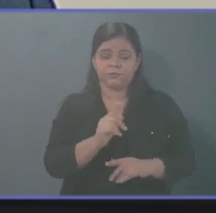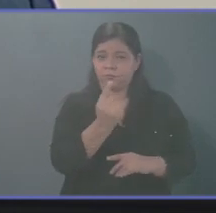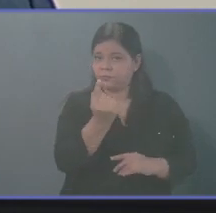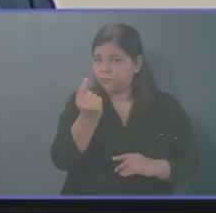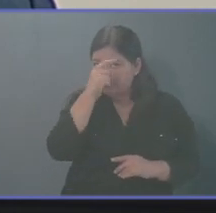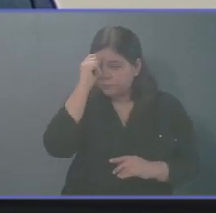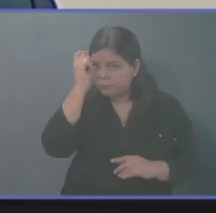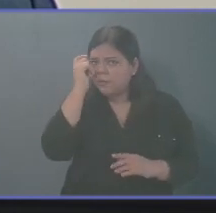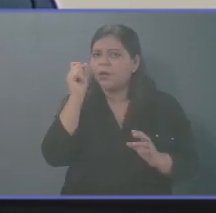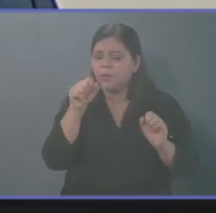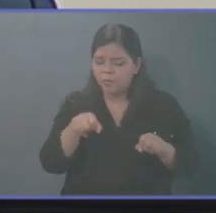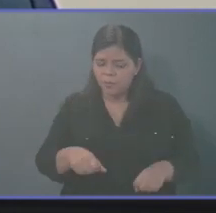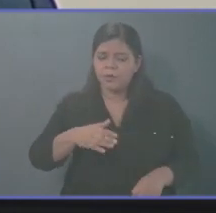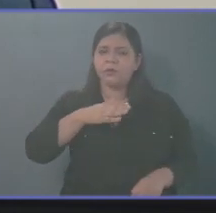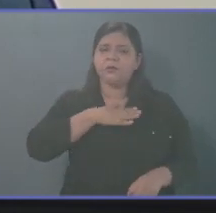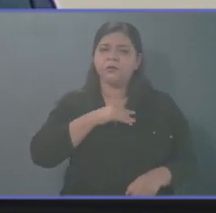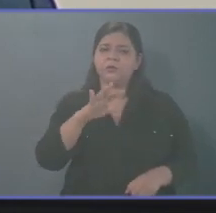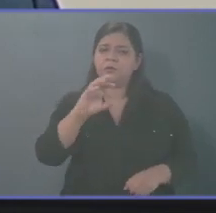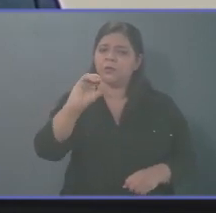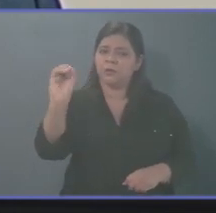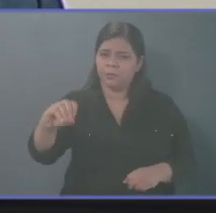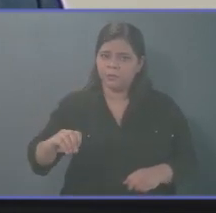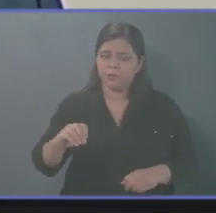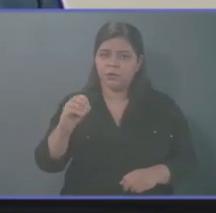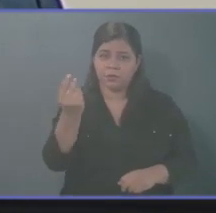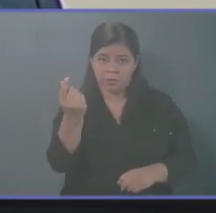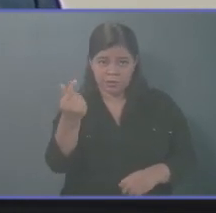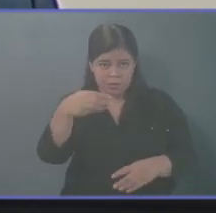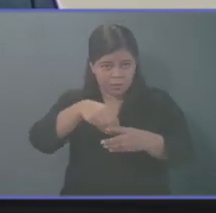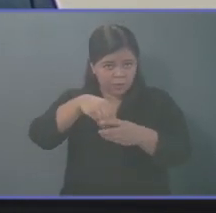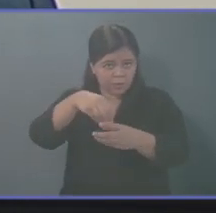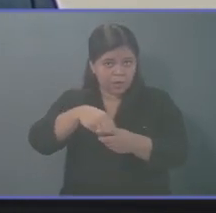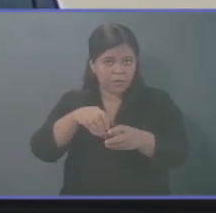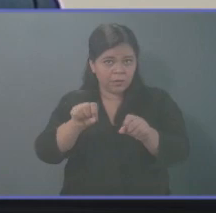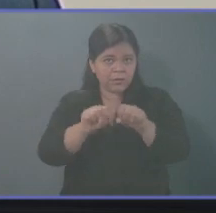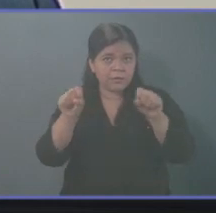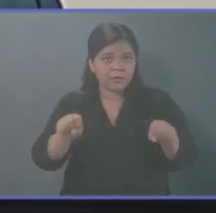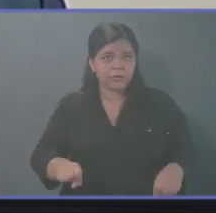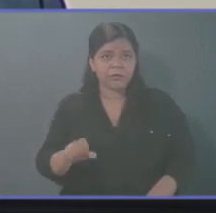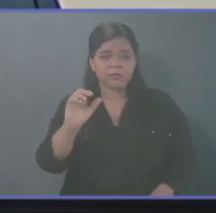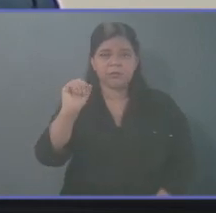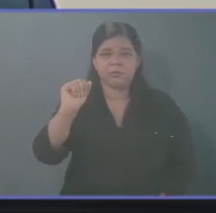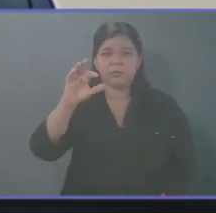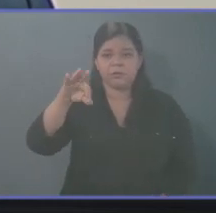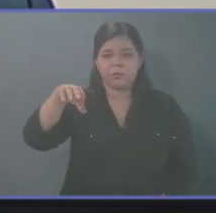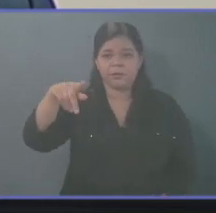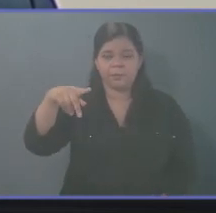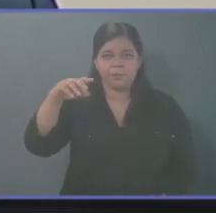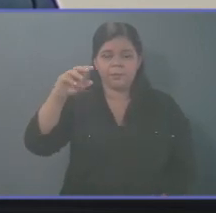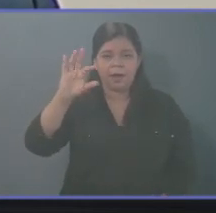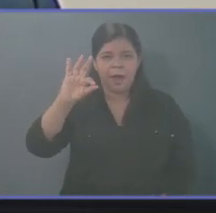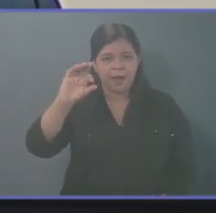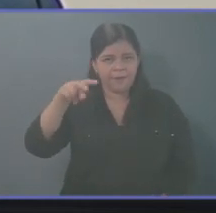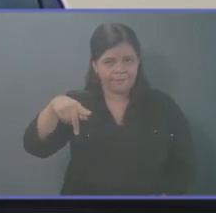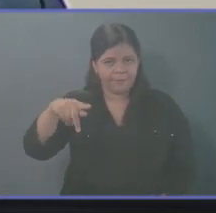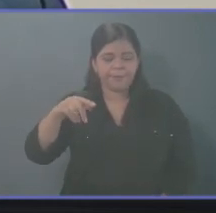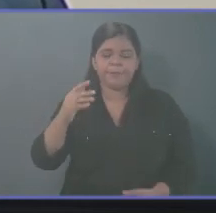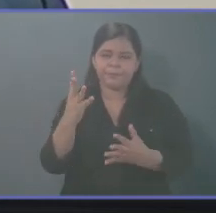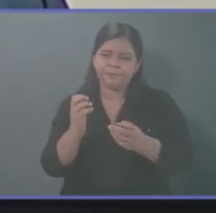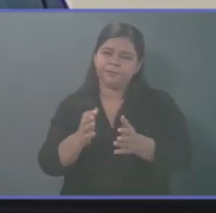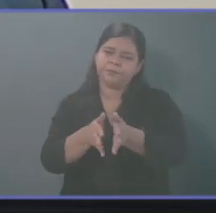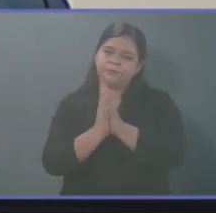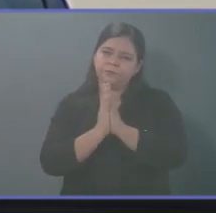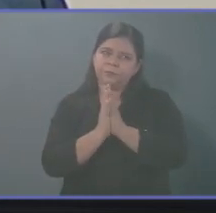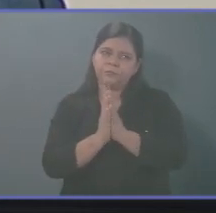trabajadoras puedan disponer hasta un 50% del dinero que tienen ahorrado en el sistema previsional, pedimos que se